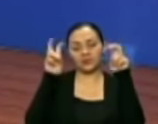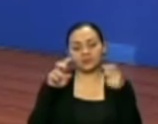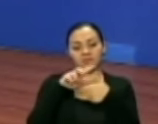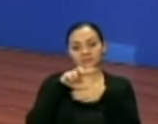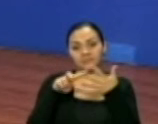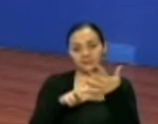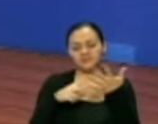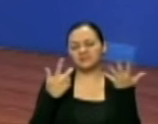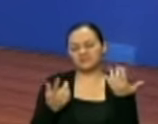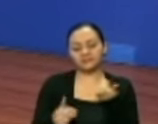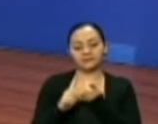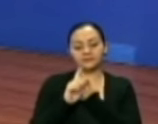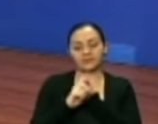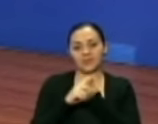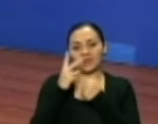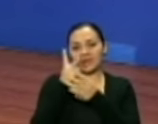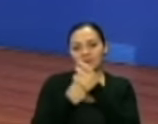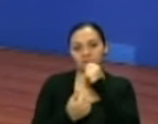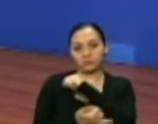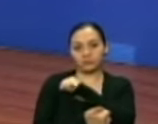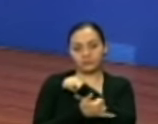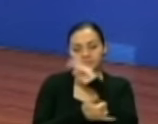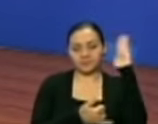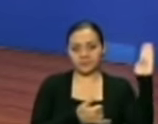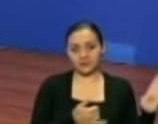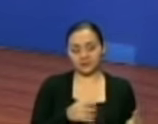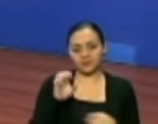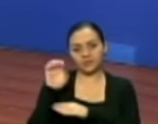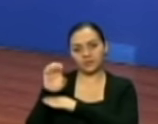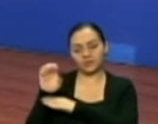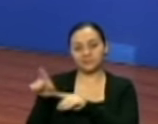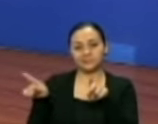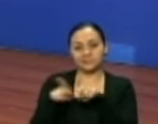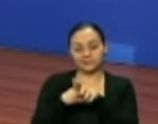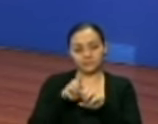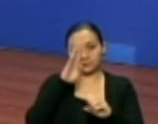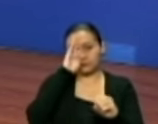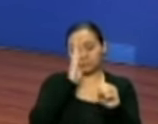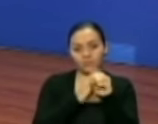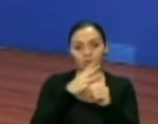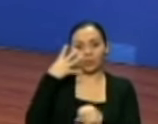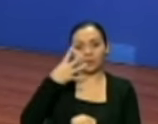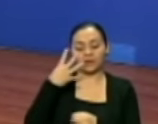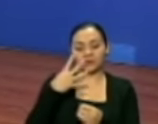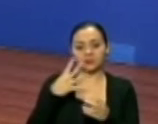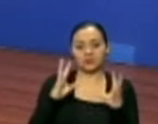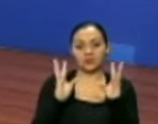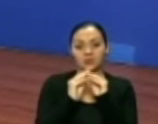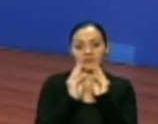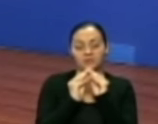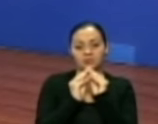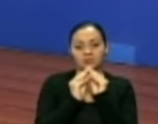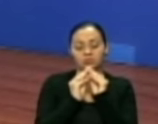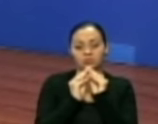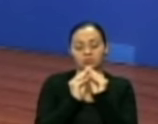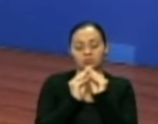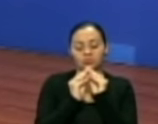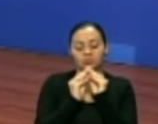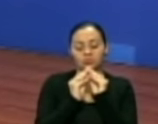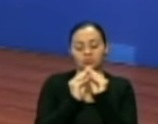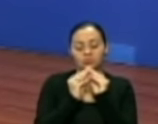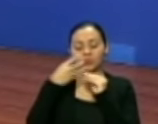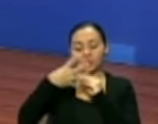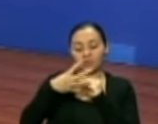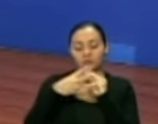que involucran a ambos países. Y en este marco, en el marco de la cuarta cumbre de la Comunidad de